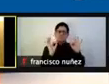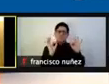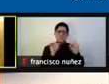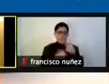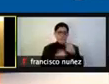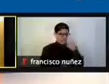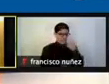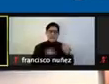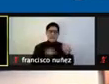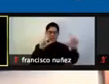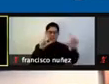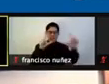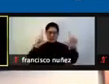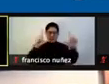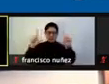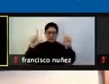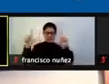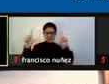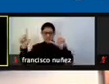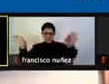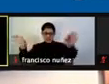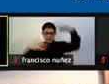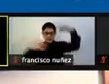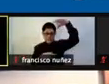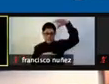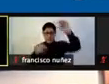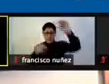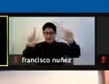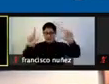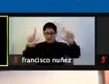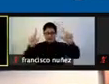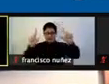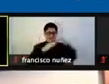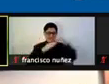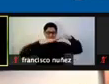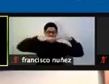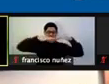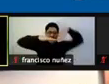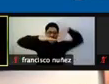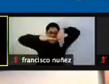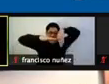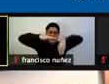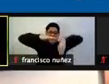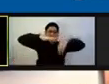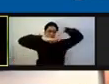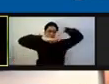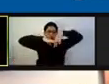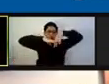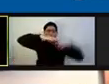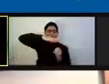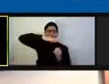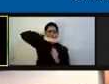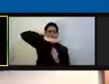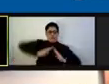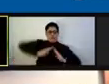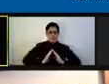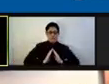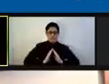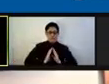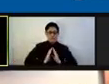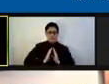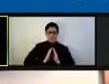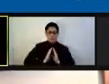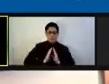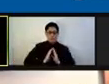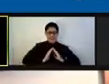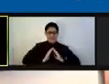lo que había por debajo de estos volcanes submarinos, en realidad. Y se pudo hacer por primera